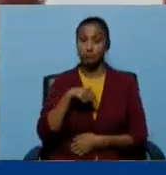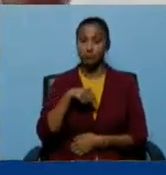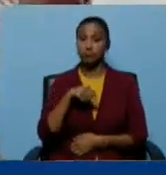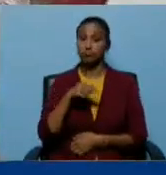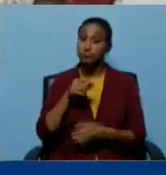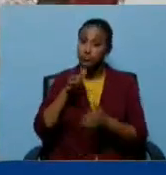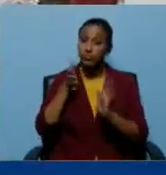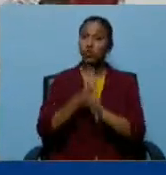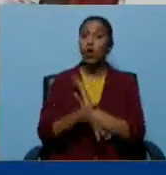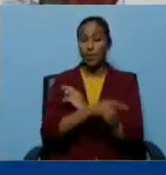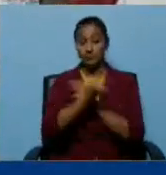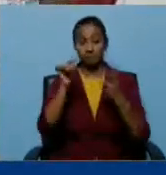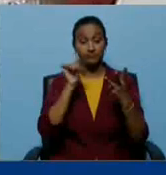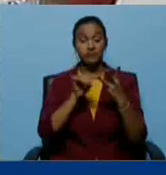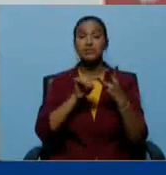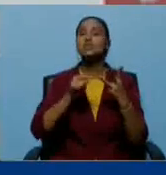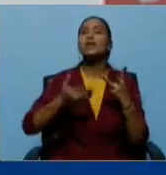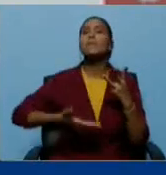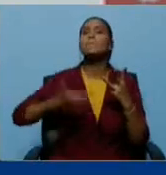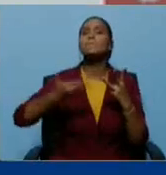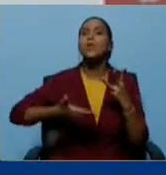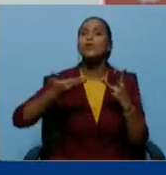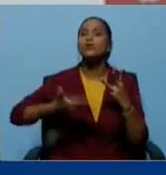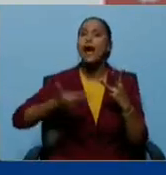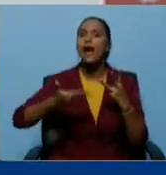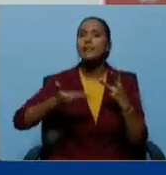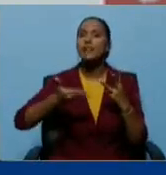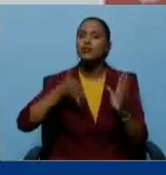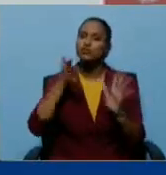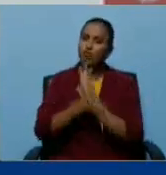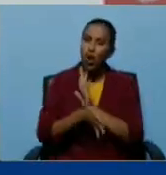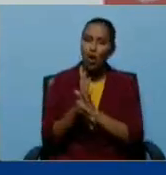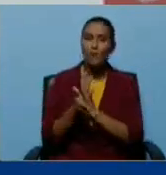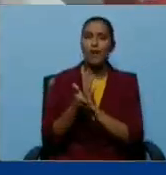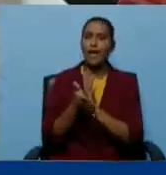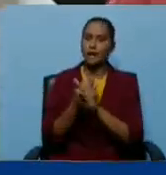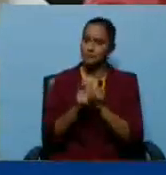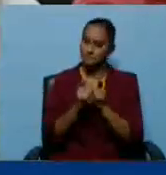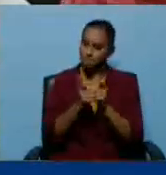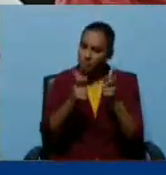Tercer anillo, ¿verdad? En expansión de alianza, Delcy,